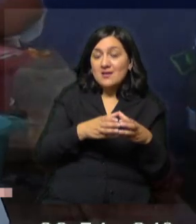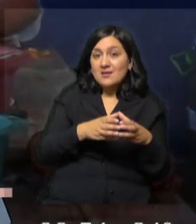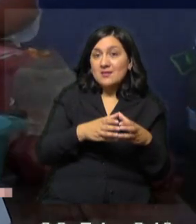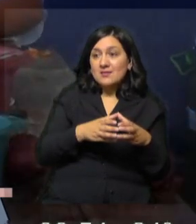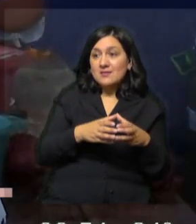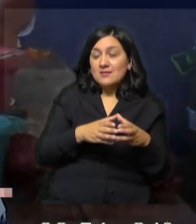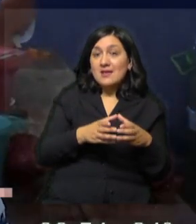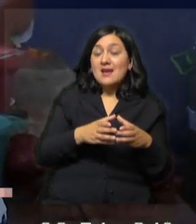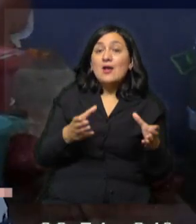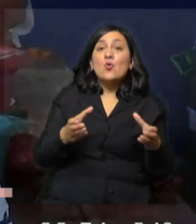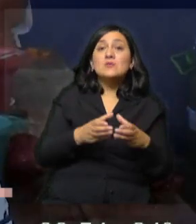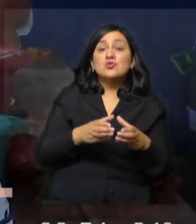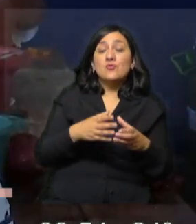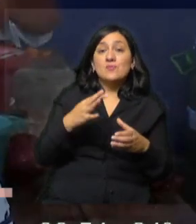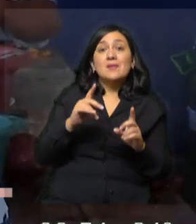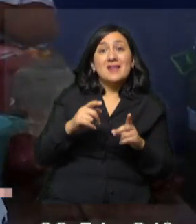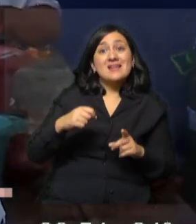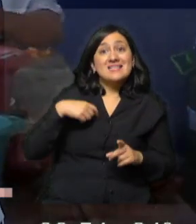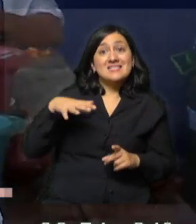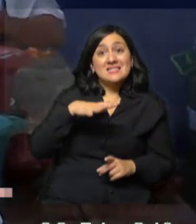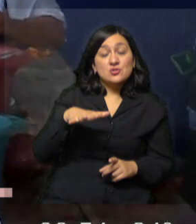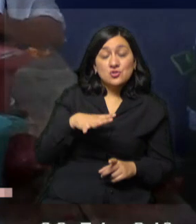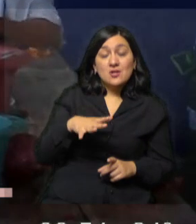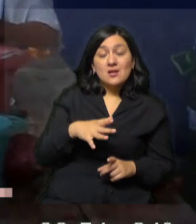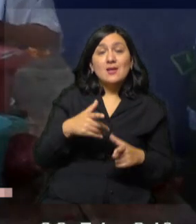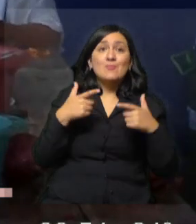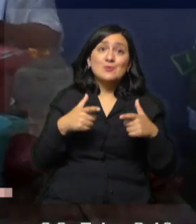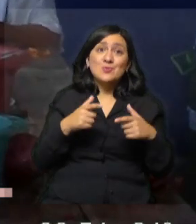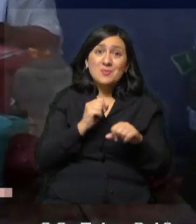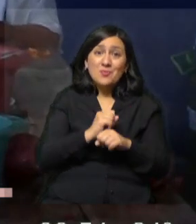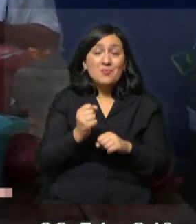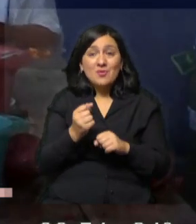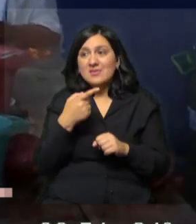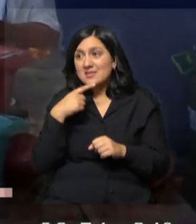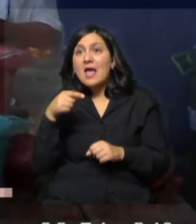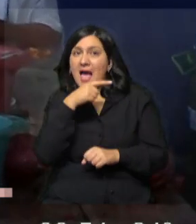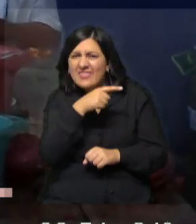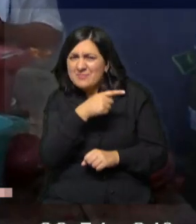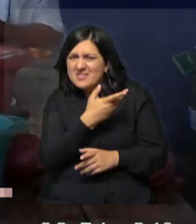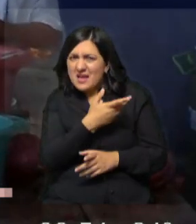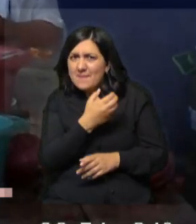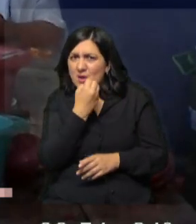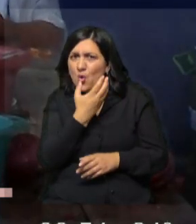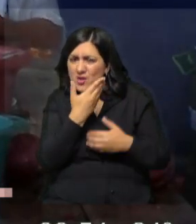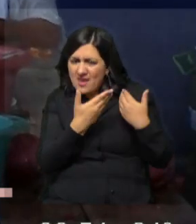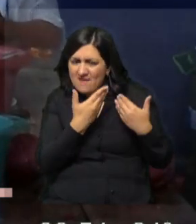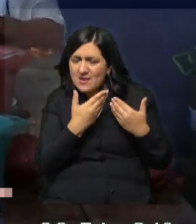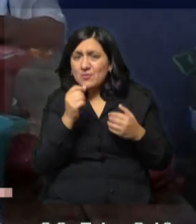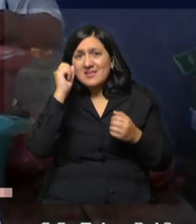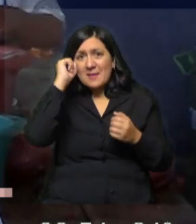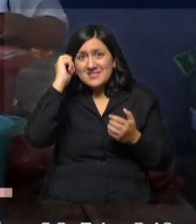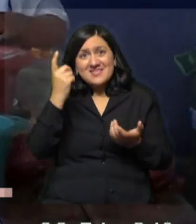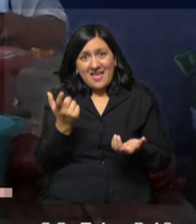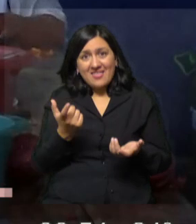en la Comisión de Fomento, y tenemos un asistente social que por suerte le podemos ir derivando las inquietudes a ella, que es la que está capacitada para esas